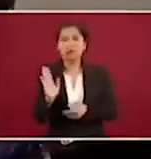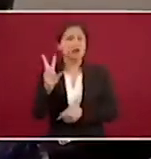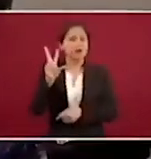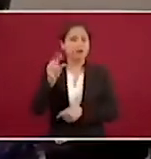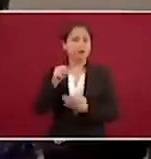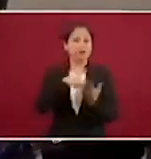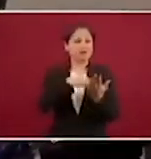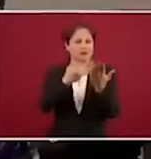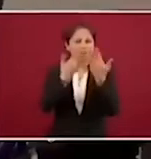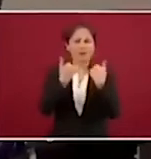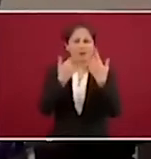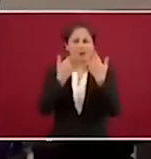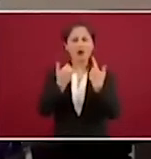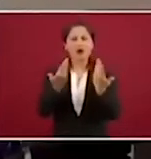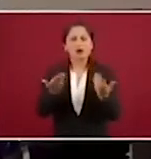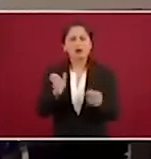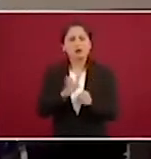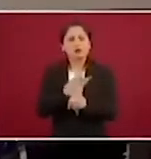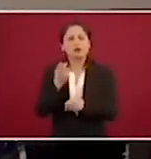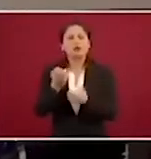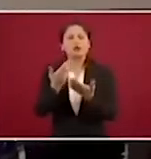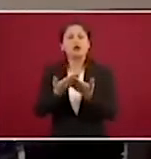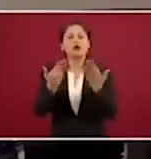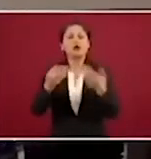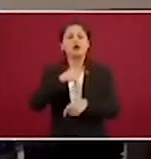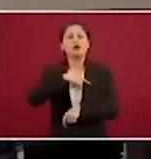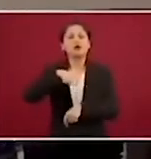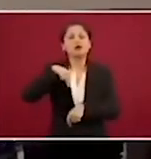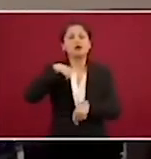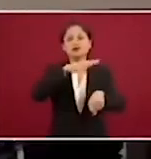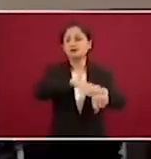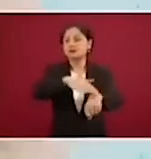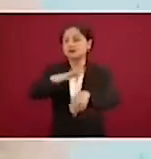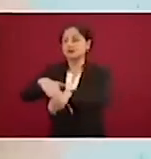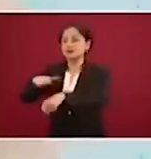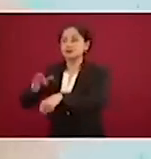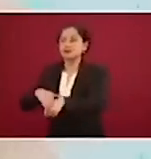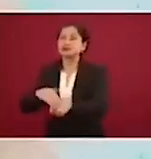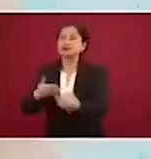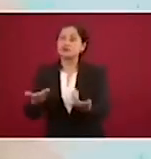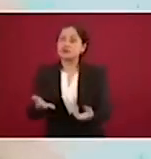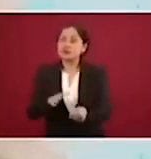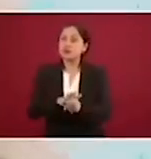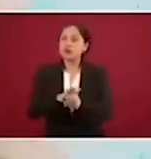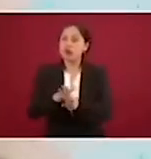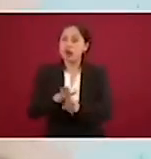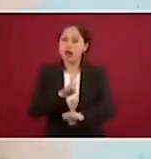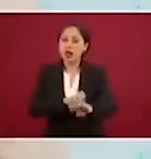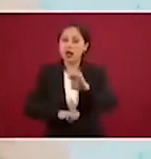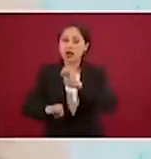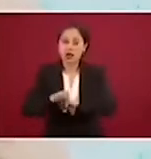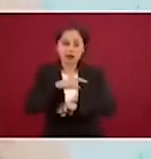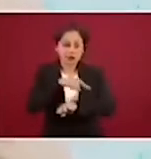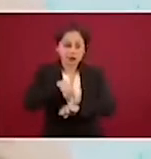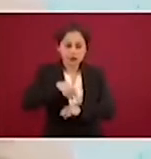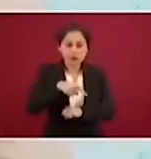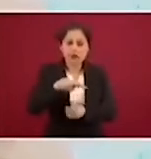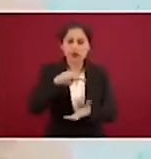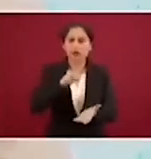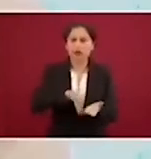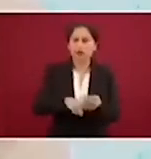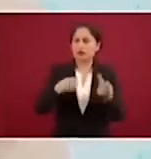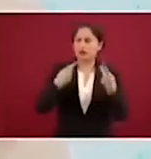el llamado que hacemos sobre todo a estas empresas es a reconsiderar. Consideramos que es un